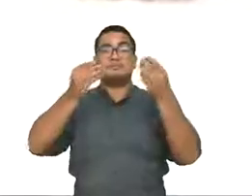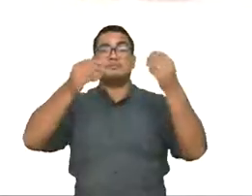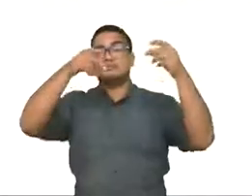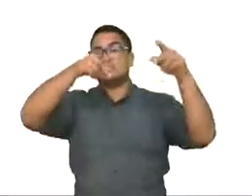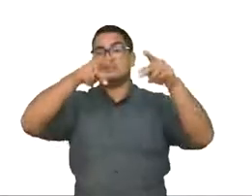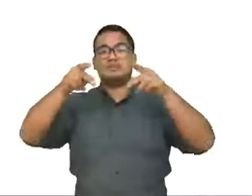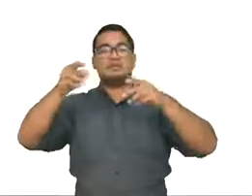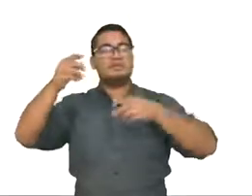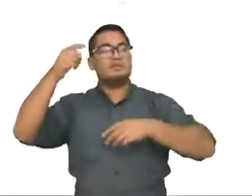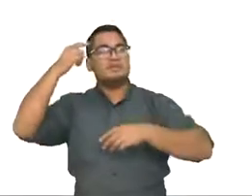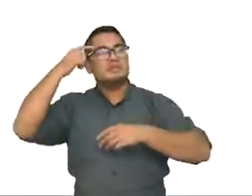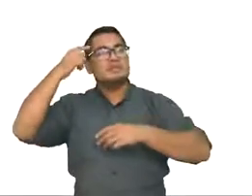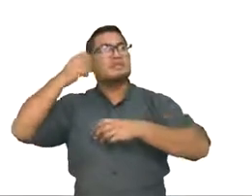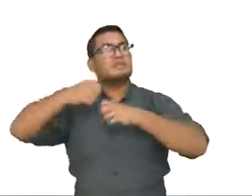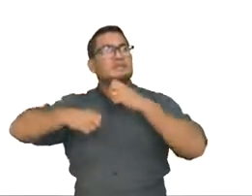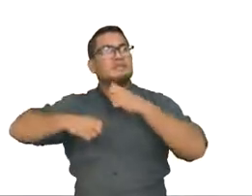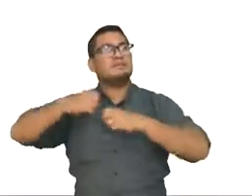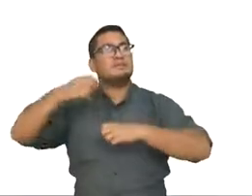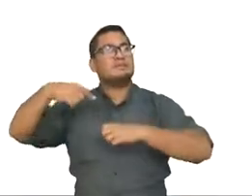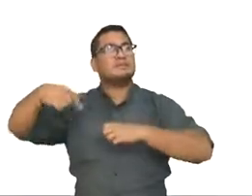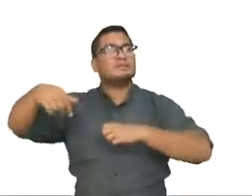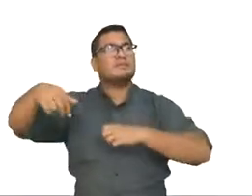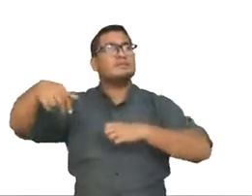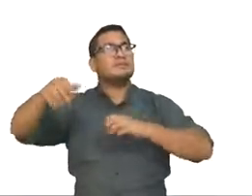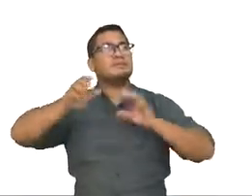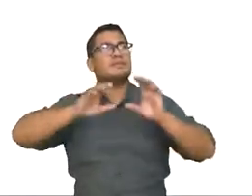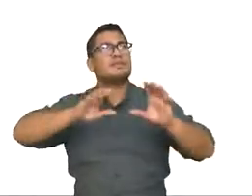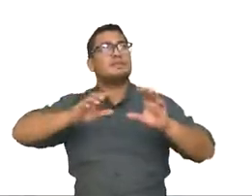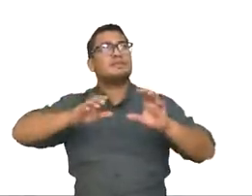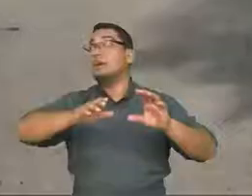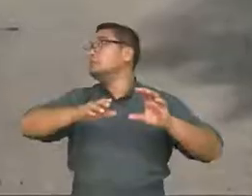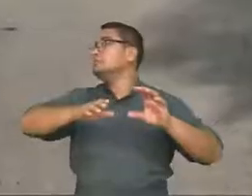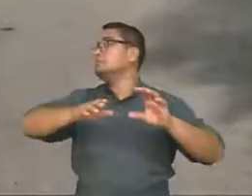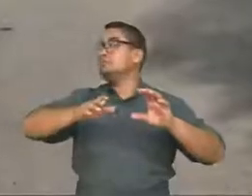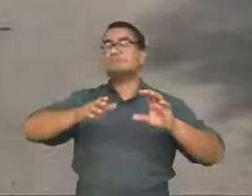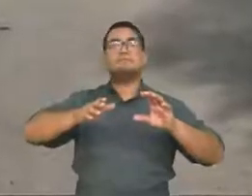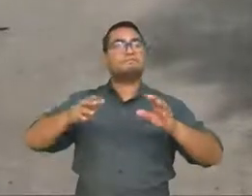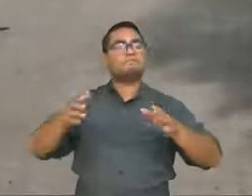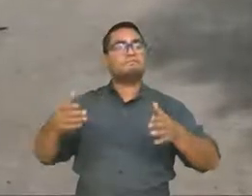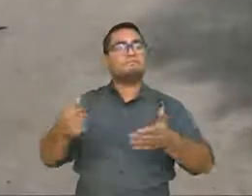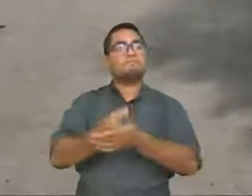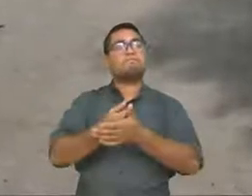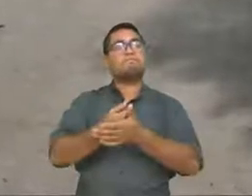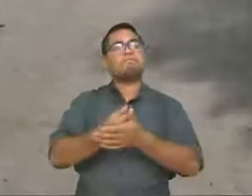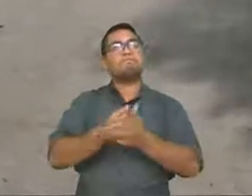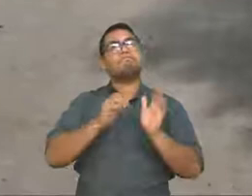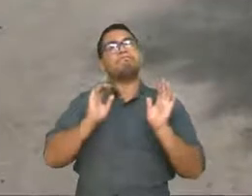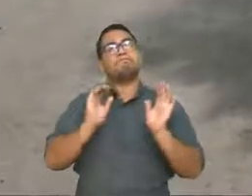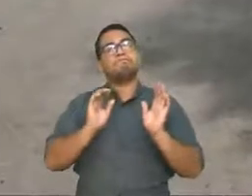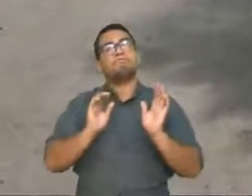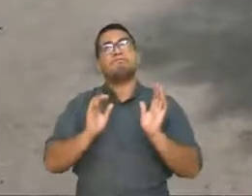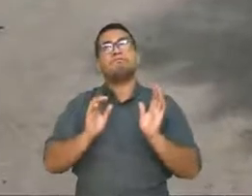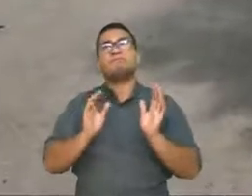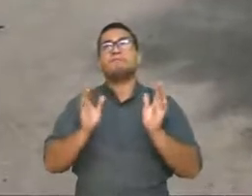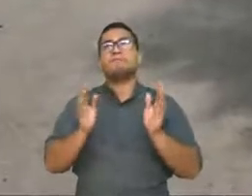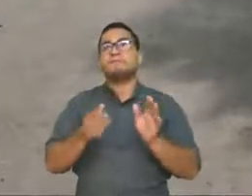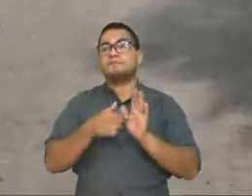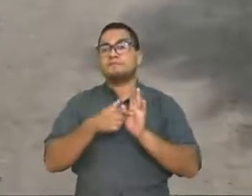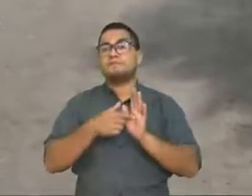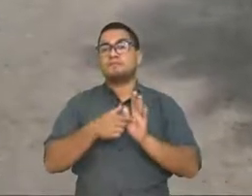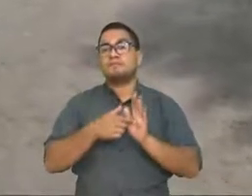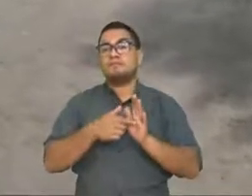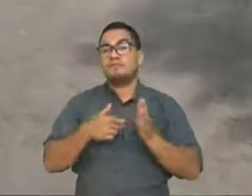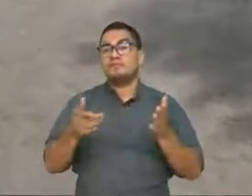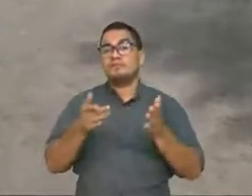calle, van pensando, por ejemplo, se les olvida que es una calle de doble vía. Sí. Una marginal, por ejemplo, la carretera